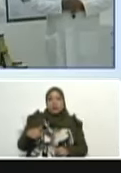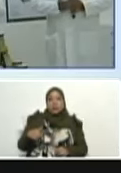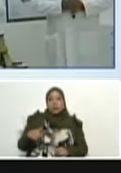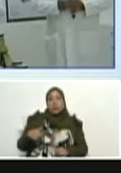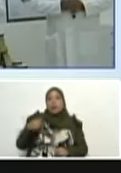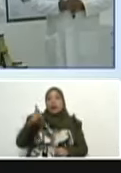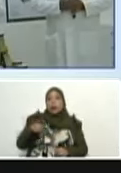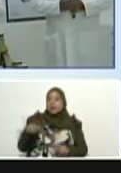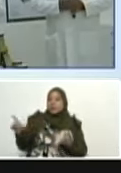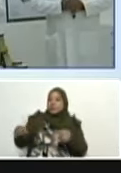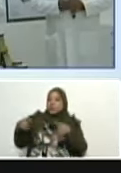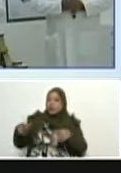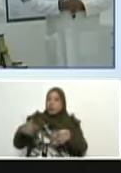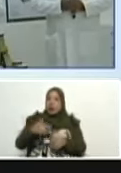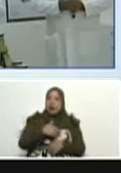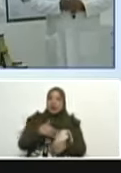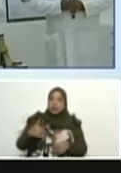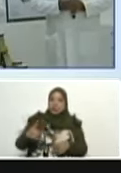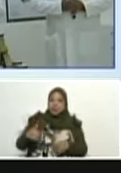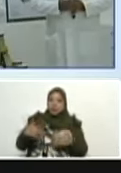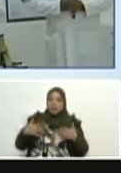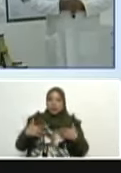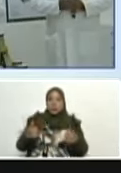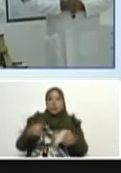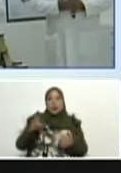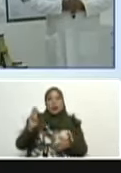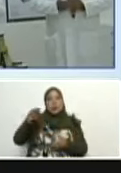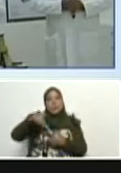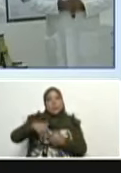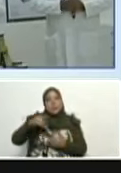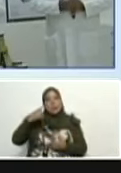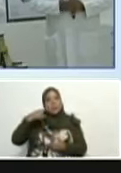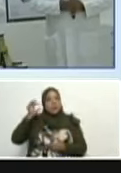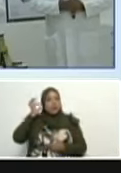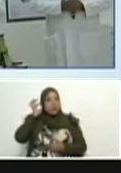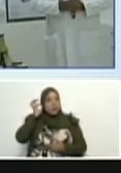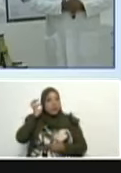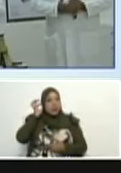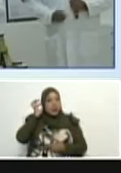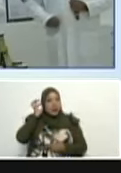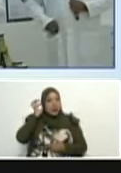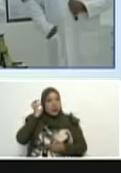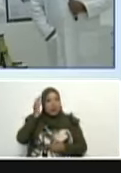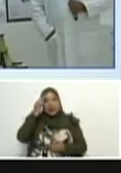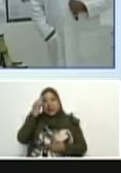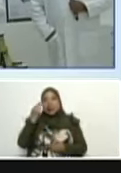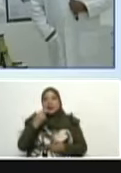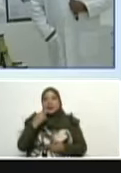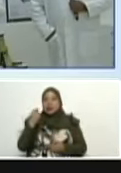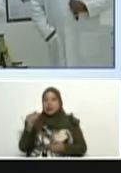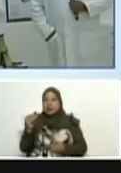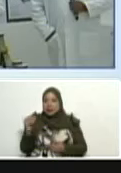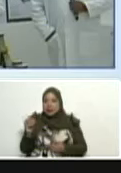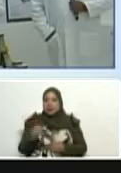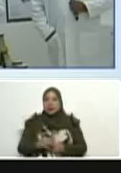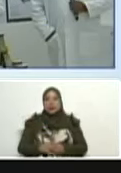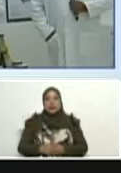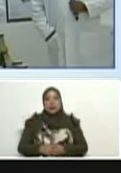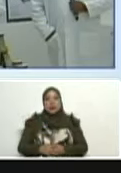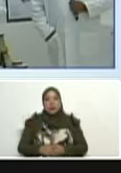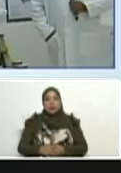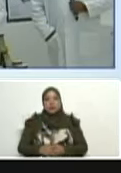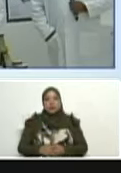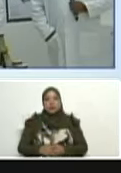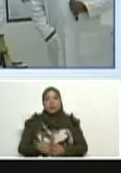acompaña también la Autoridad de Salud de Miranda, la doctora Mariela Guillén. Ah, fue los muchachos que saludé de los teques. Esos mismos. Bueno, fue los primeros que saludé